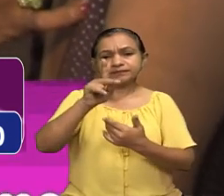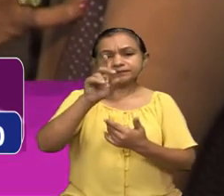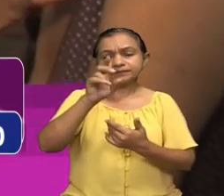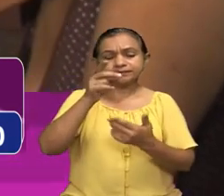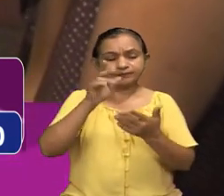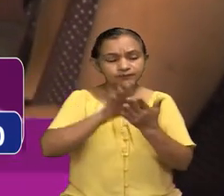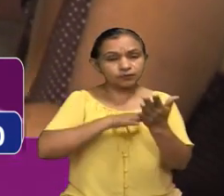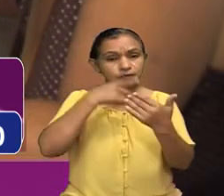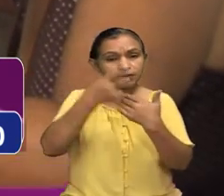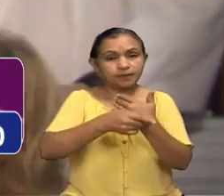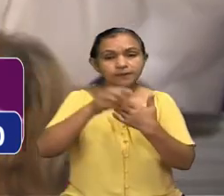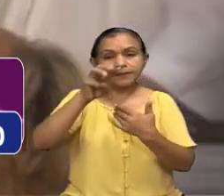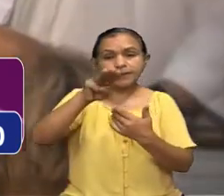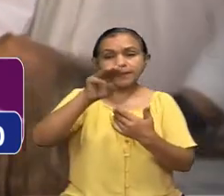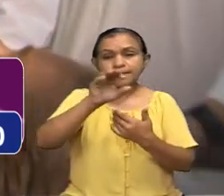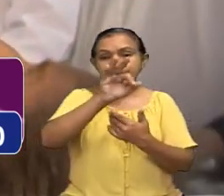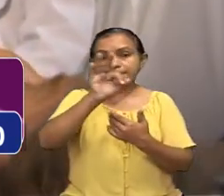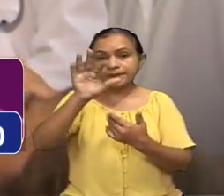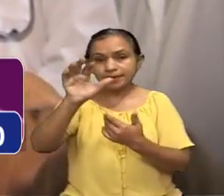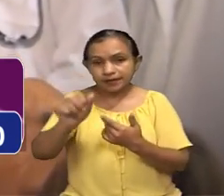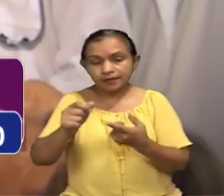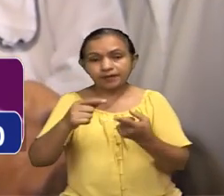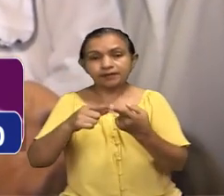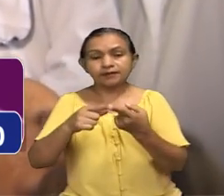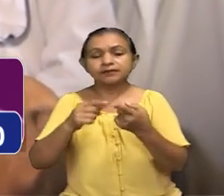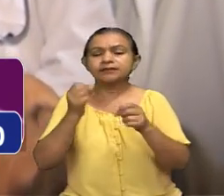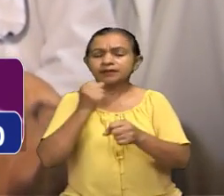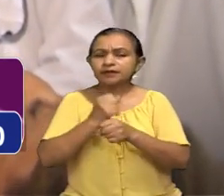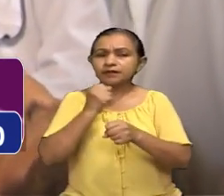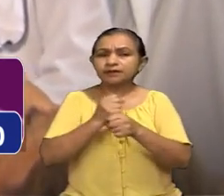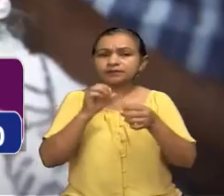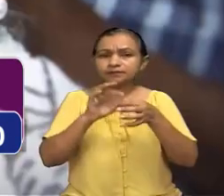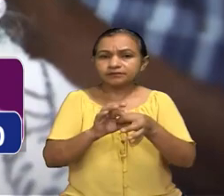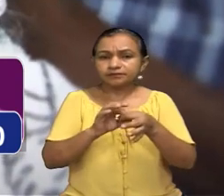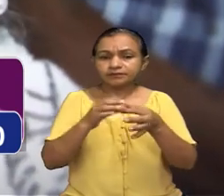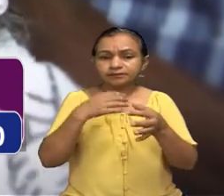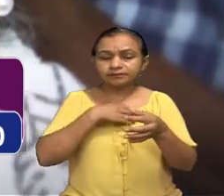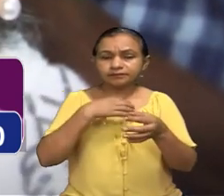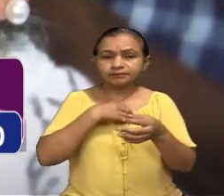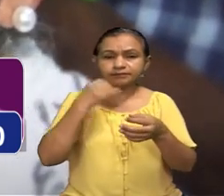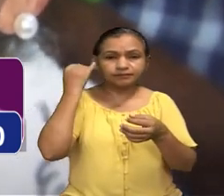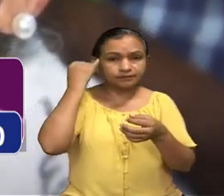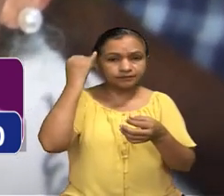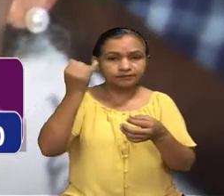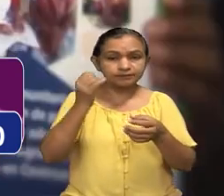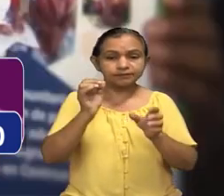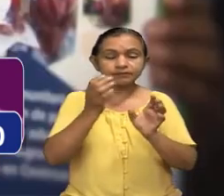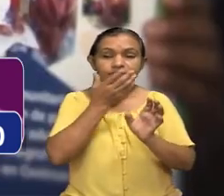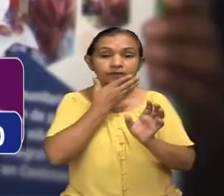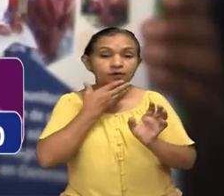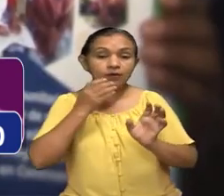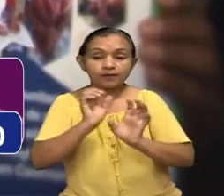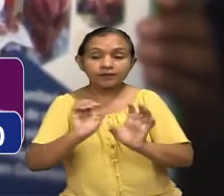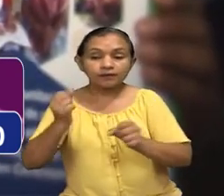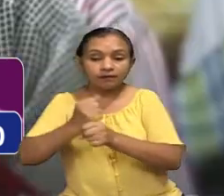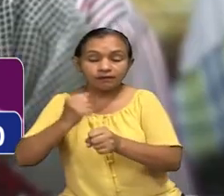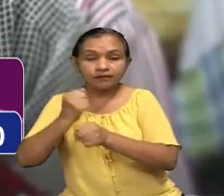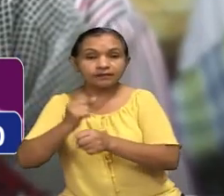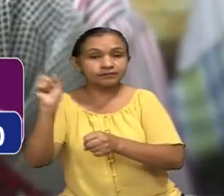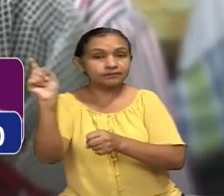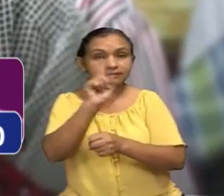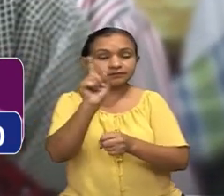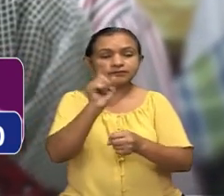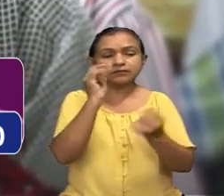de Economía, Familiar, Cooperativo y Asociativo. Es decir, los emprendimientos en este país no solamente son para las personas jóvenes, hay